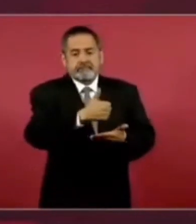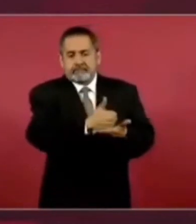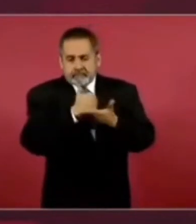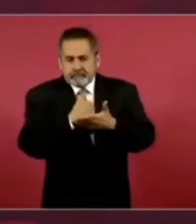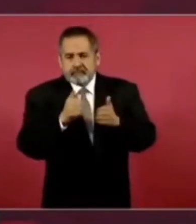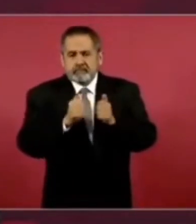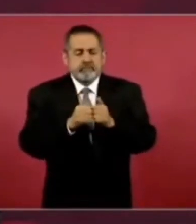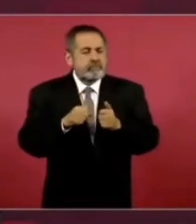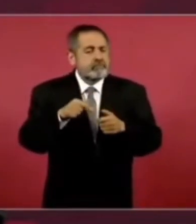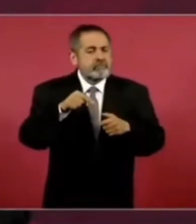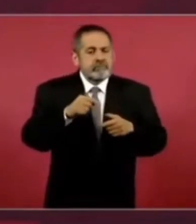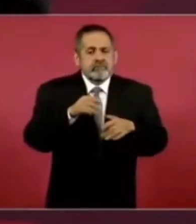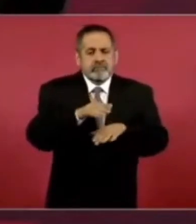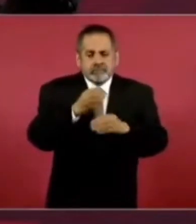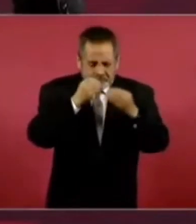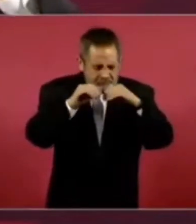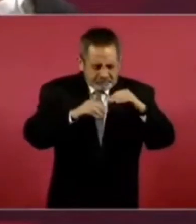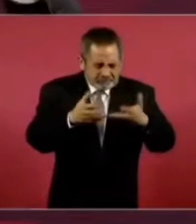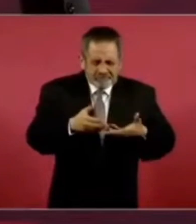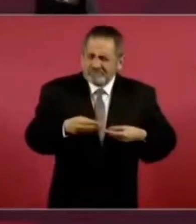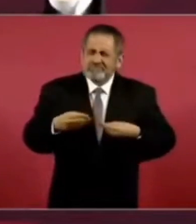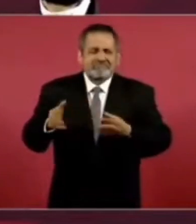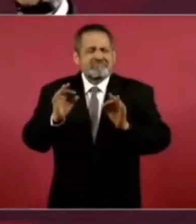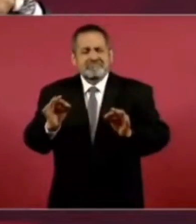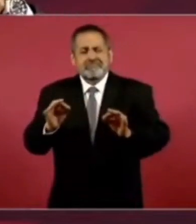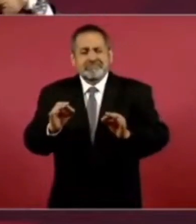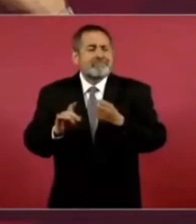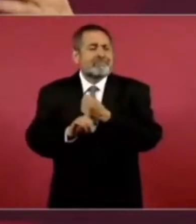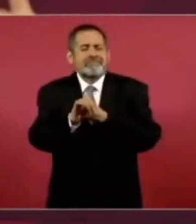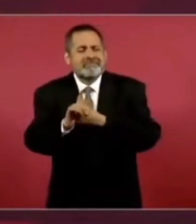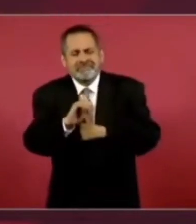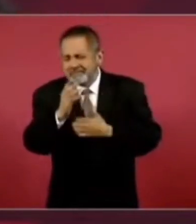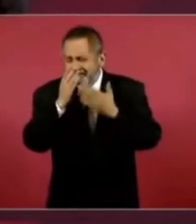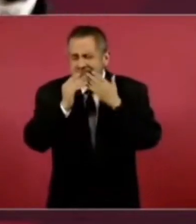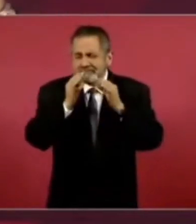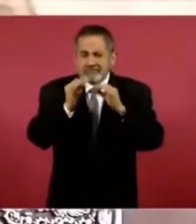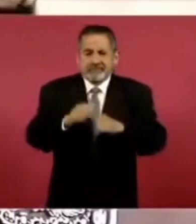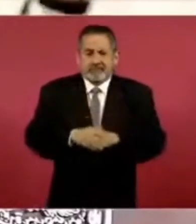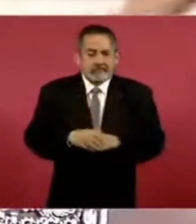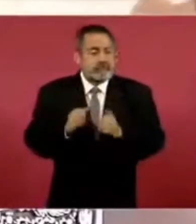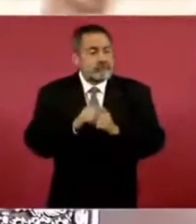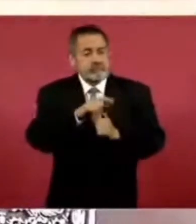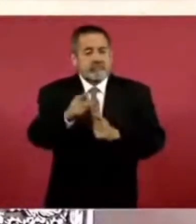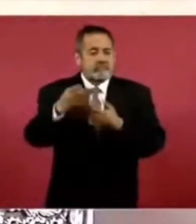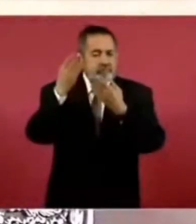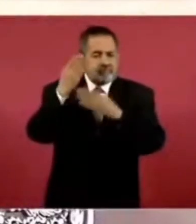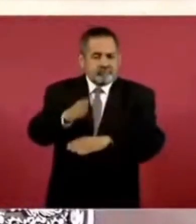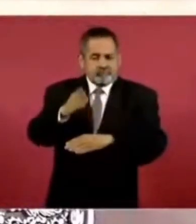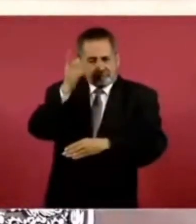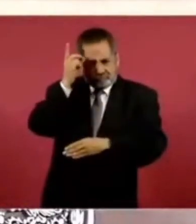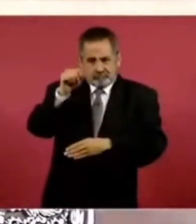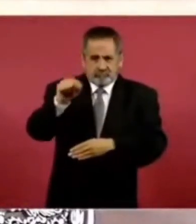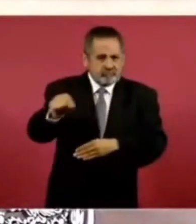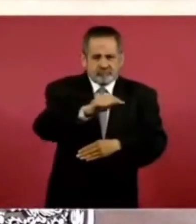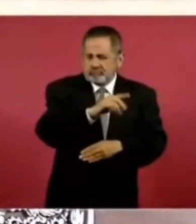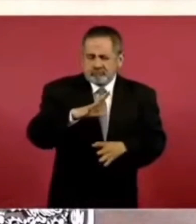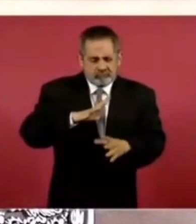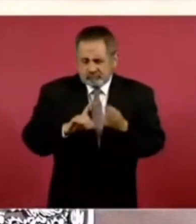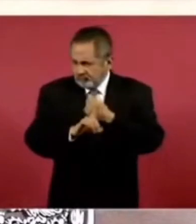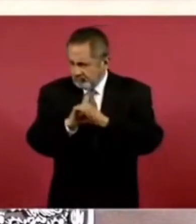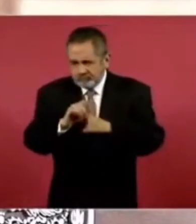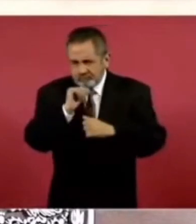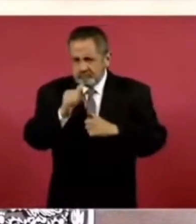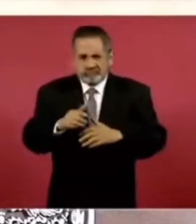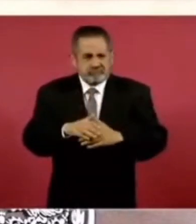de la canasta. Entonces no hay problema. Con los banqueros no hay problema